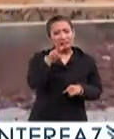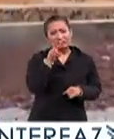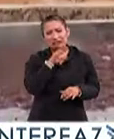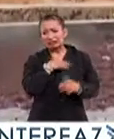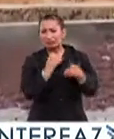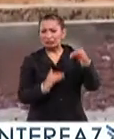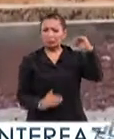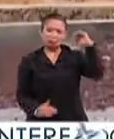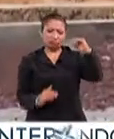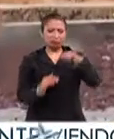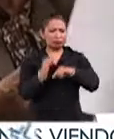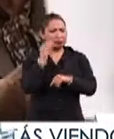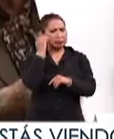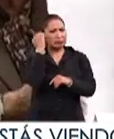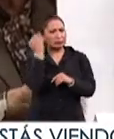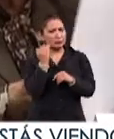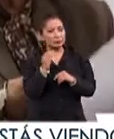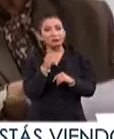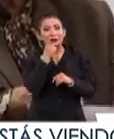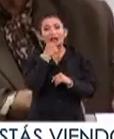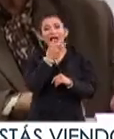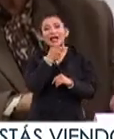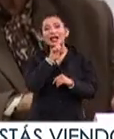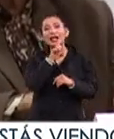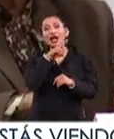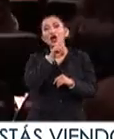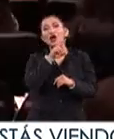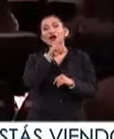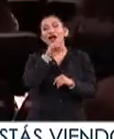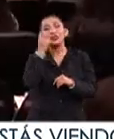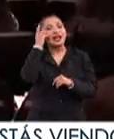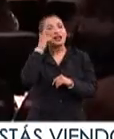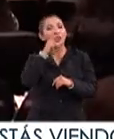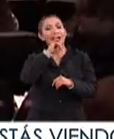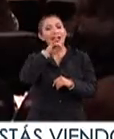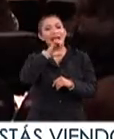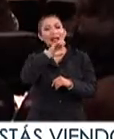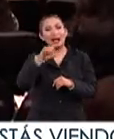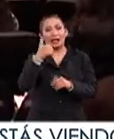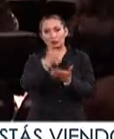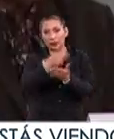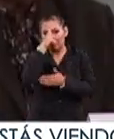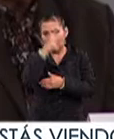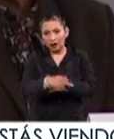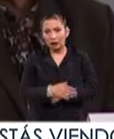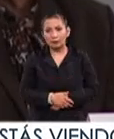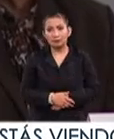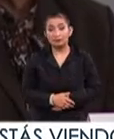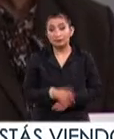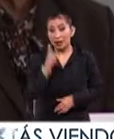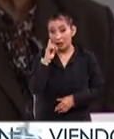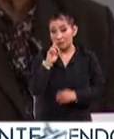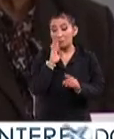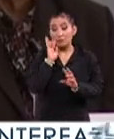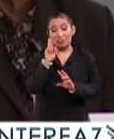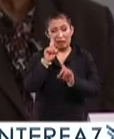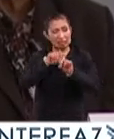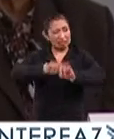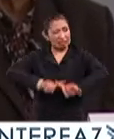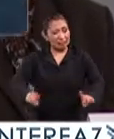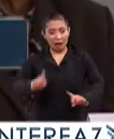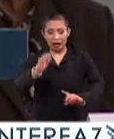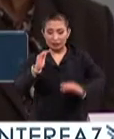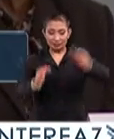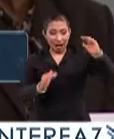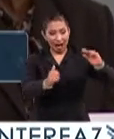de la inequidad educativa, explica Genaro Rey, director del INEE en la Ciudad de México. Hay una importante diferencia entre